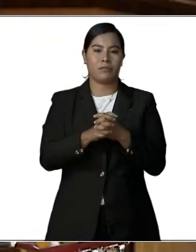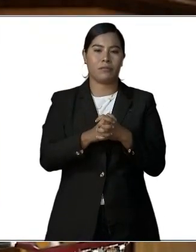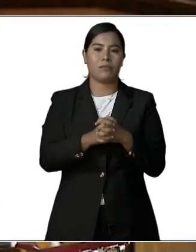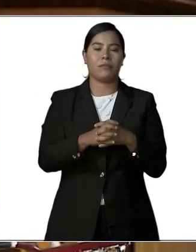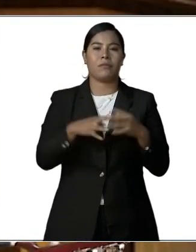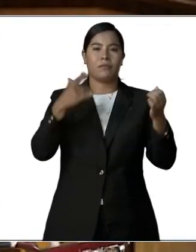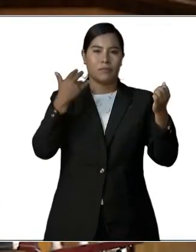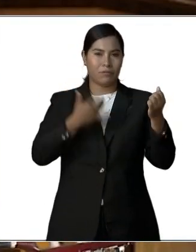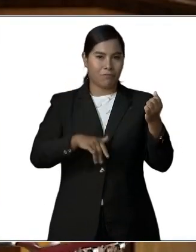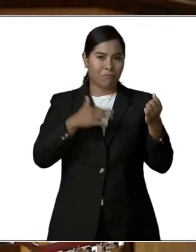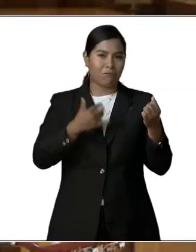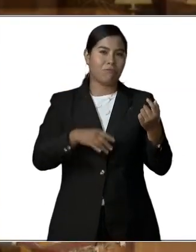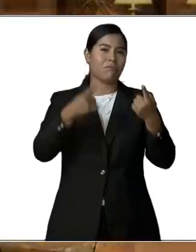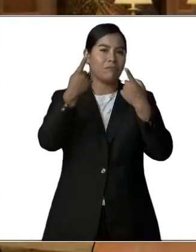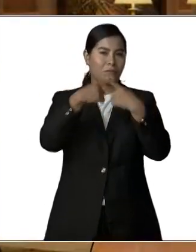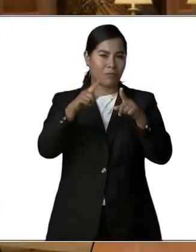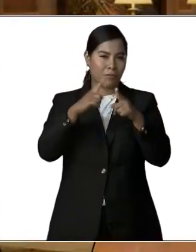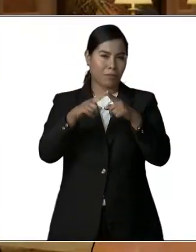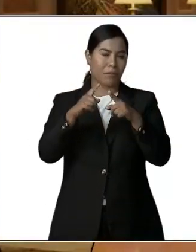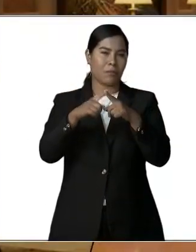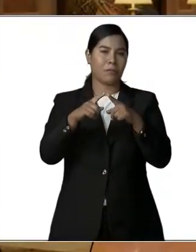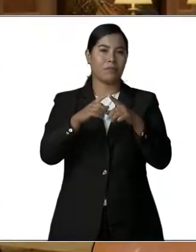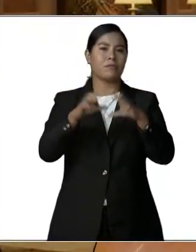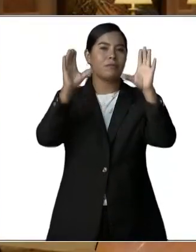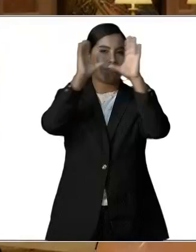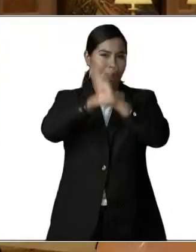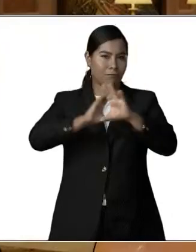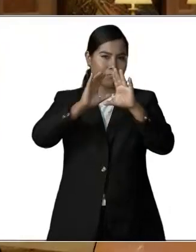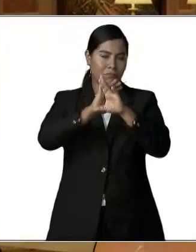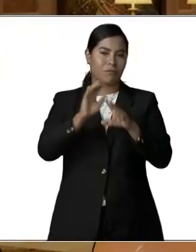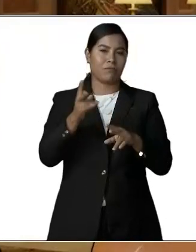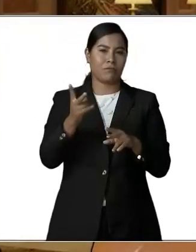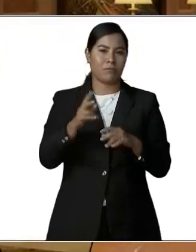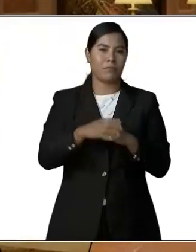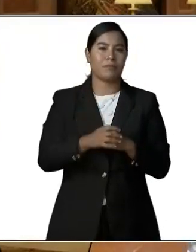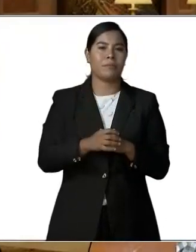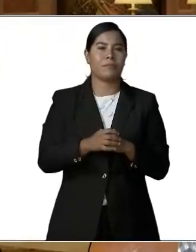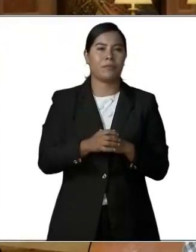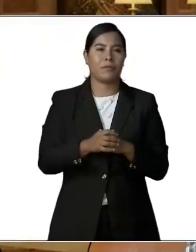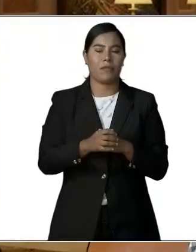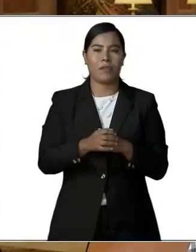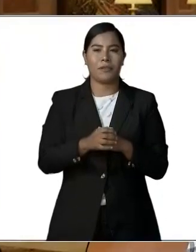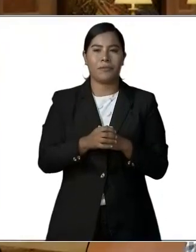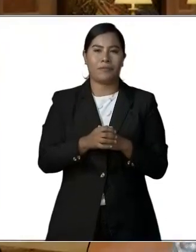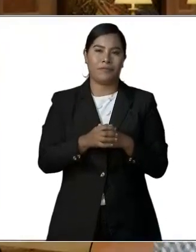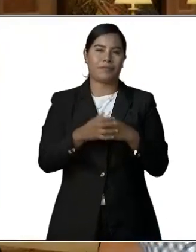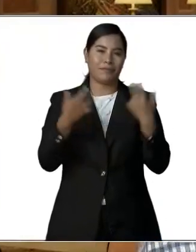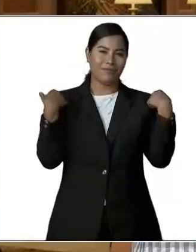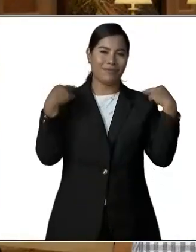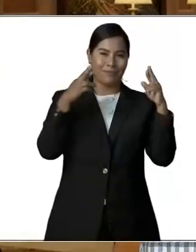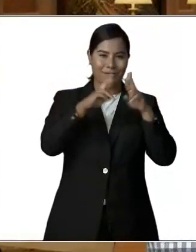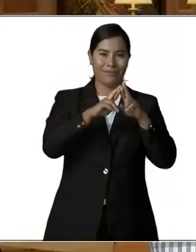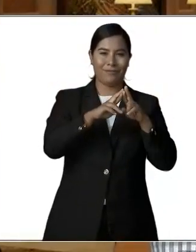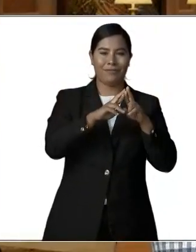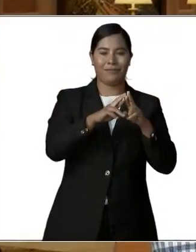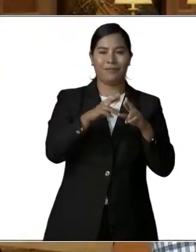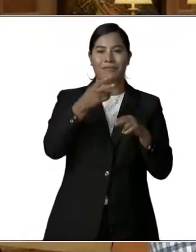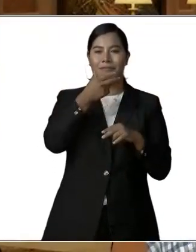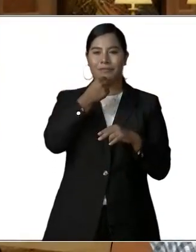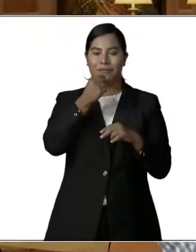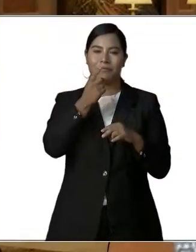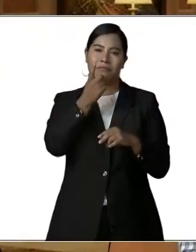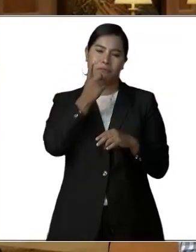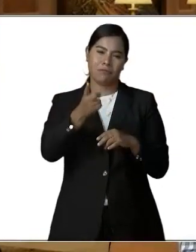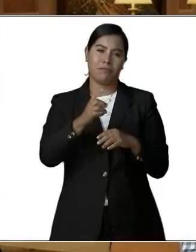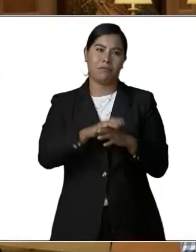hacen voces. Es correcto. Y sí es cierto lo que mencionas, ¿eh? En muchos de los concursos, pues la mayoría nada más mano atrás, ¿sí?,